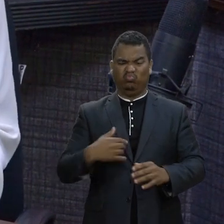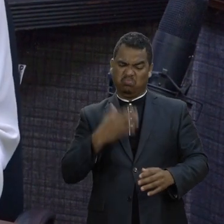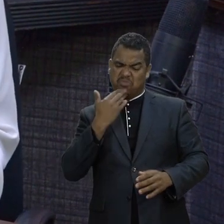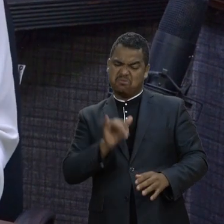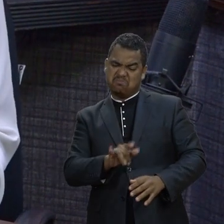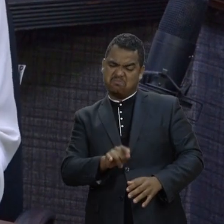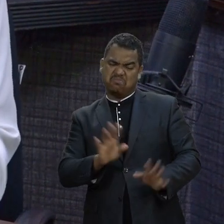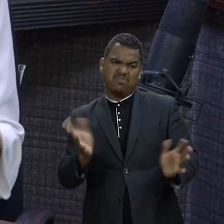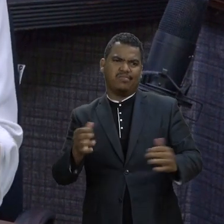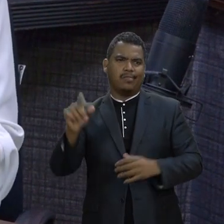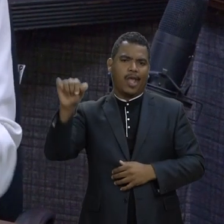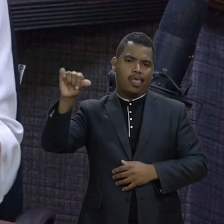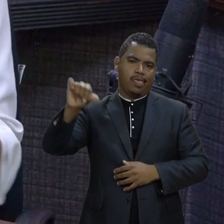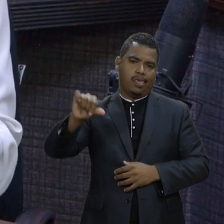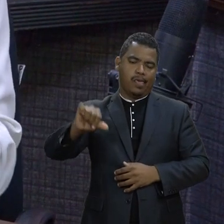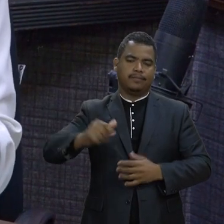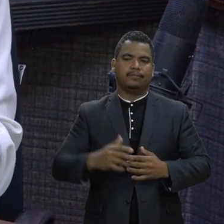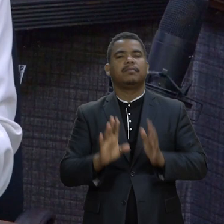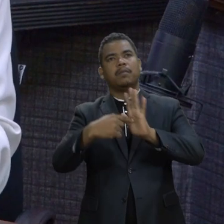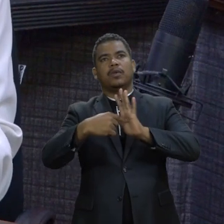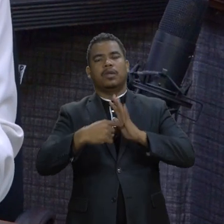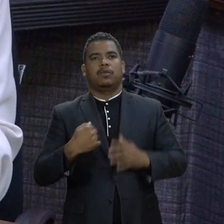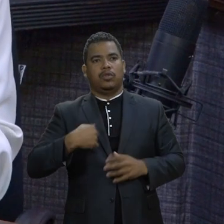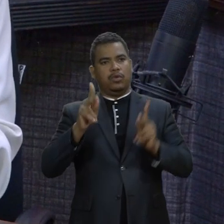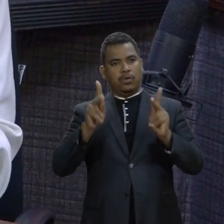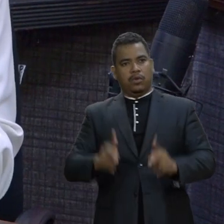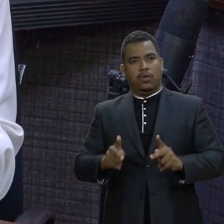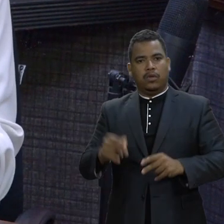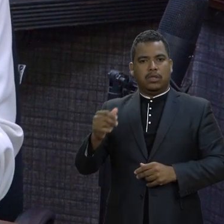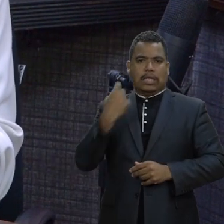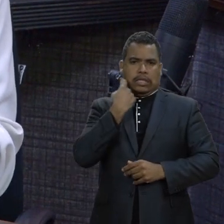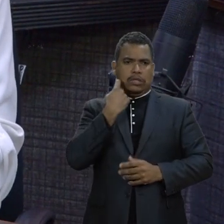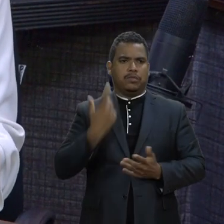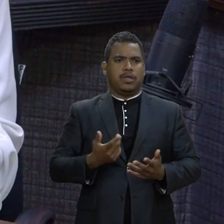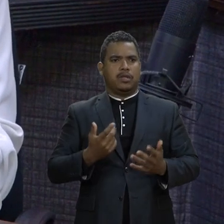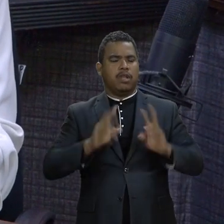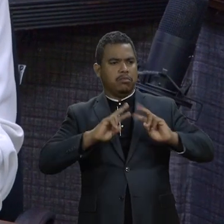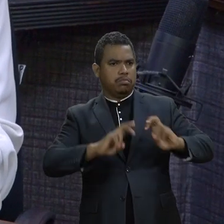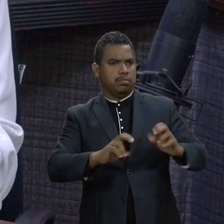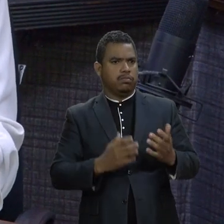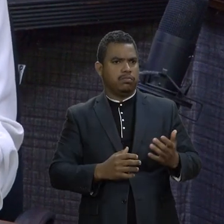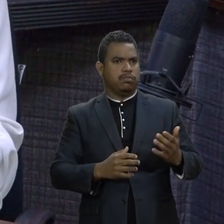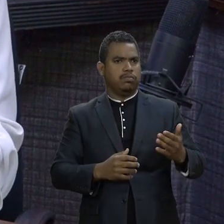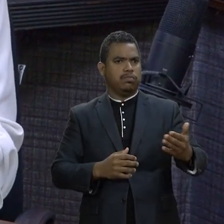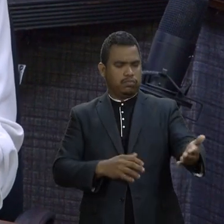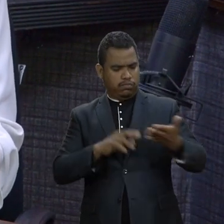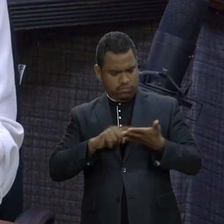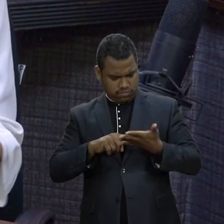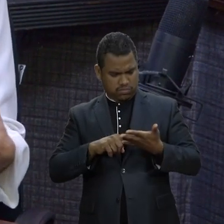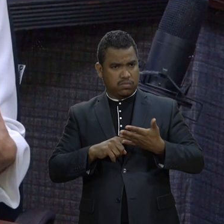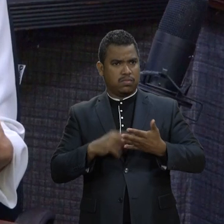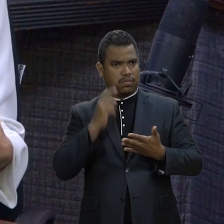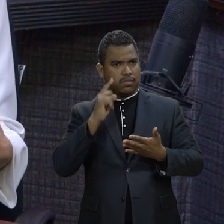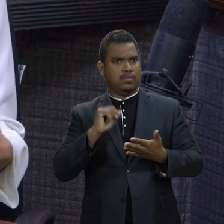Sí, también, pero yo, todo lo que tú hagas debes hacerlo con ese sentimiento, uh-huh. para que sea gratificante, porque es que va a ser más